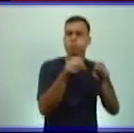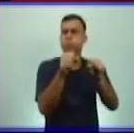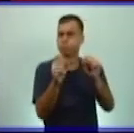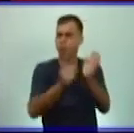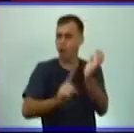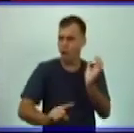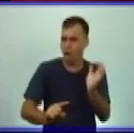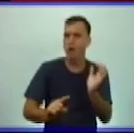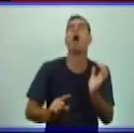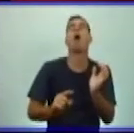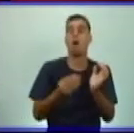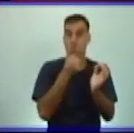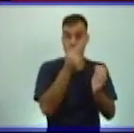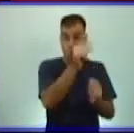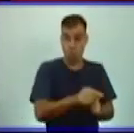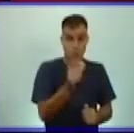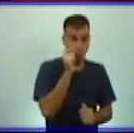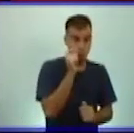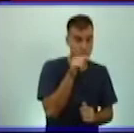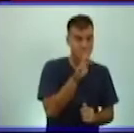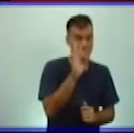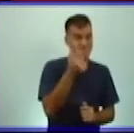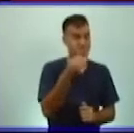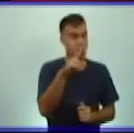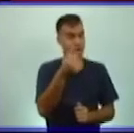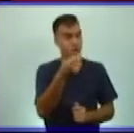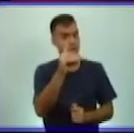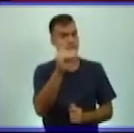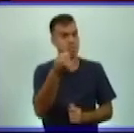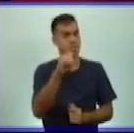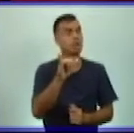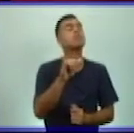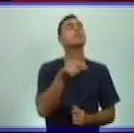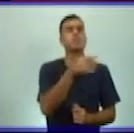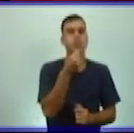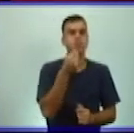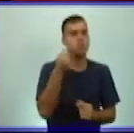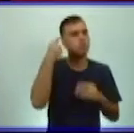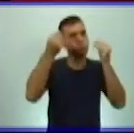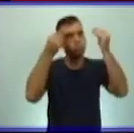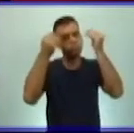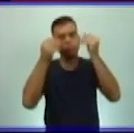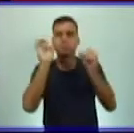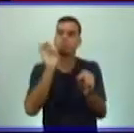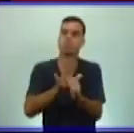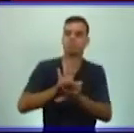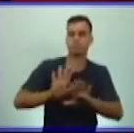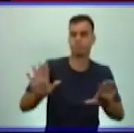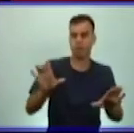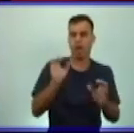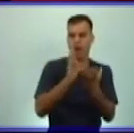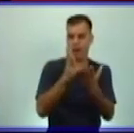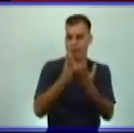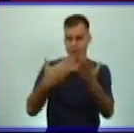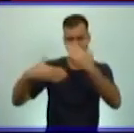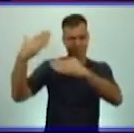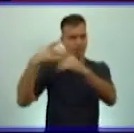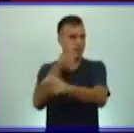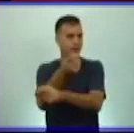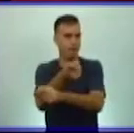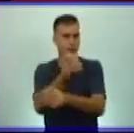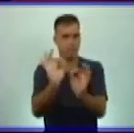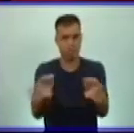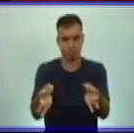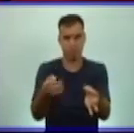respectivos colaboradores arribar a ciertas conclusiones que las hemos tratado en clase. Les propongo entonces